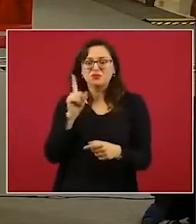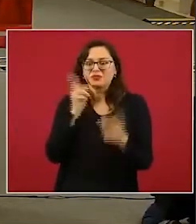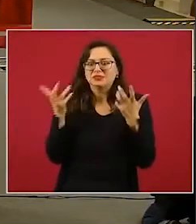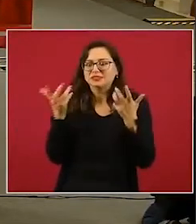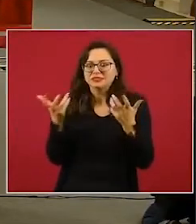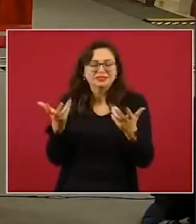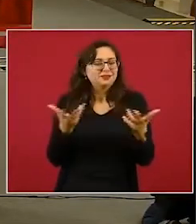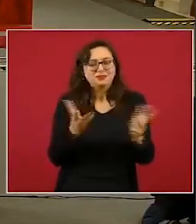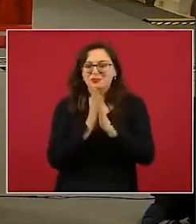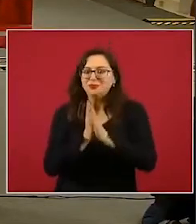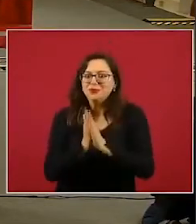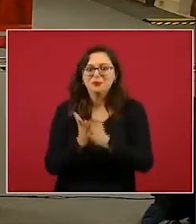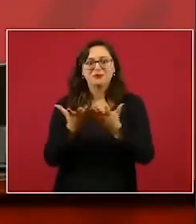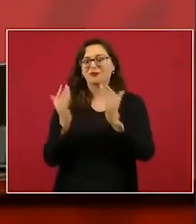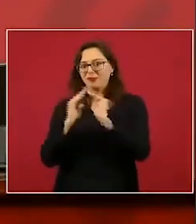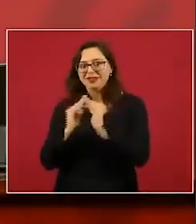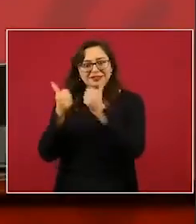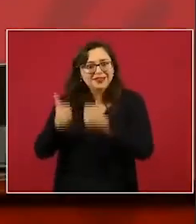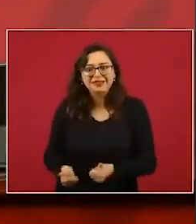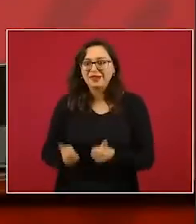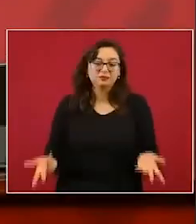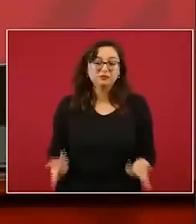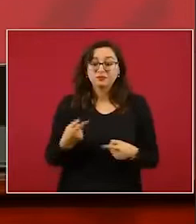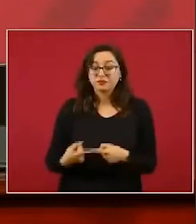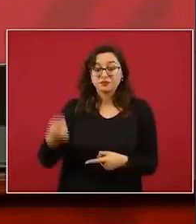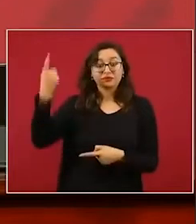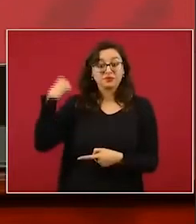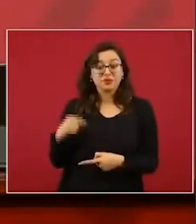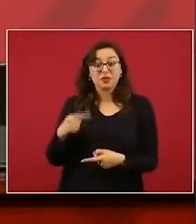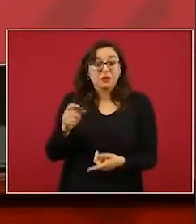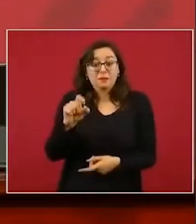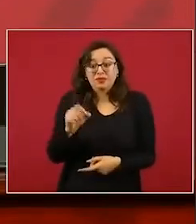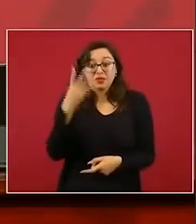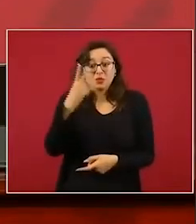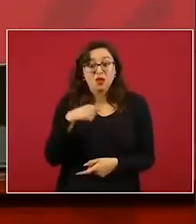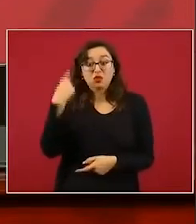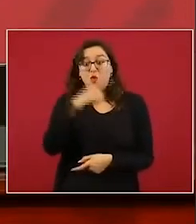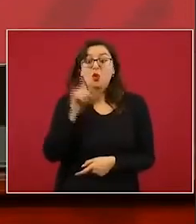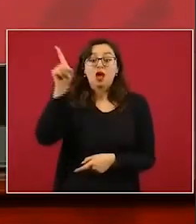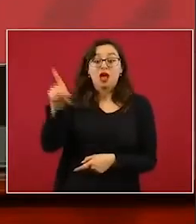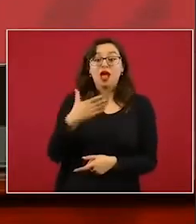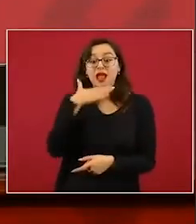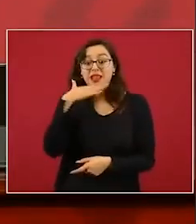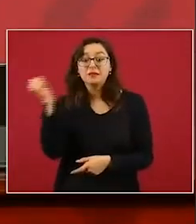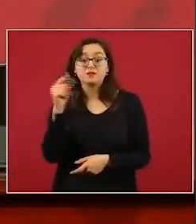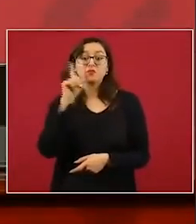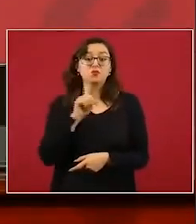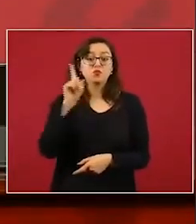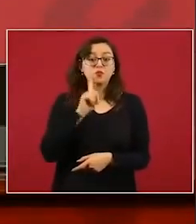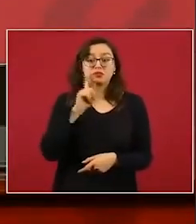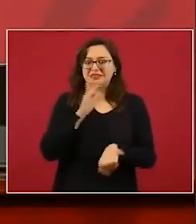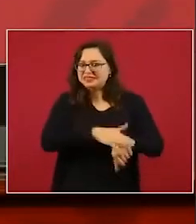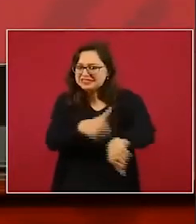arrancará alrededor del 22 de diciembre en la ciudad de méxico y coahuila con las dosis desarrolladas por las compañías facer y bayo en tec por